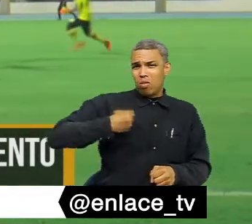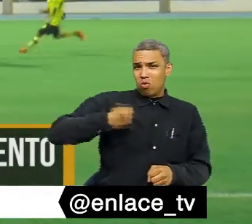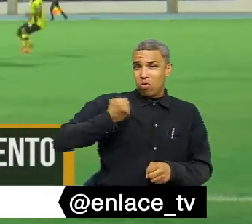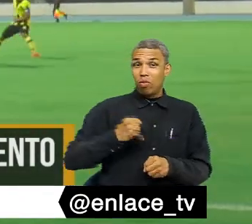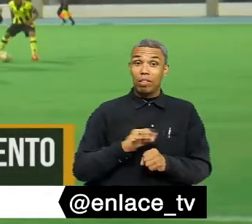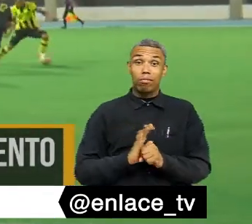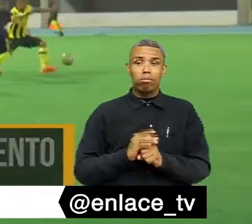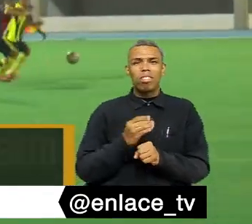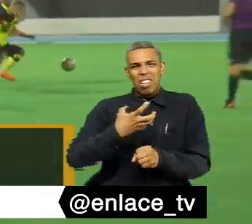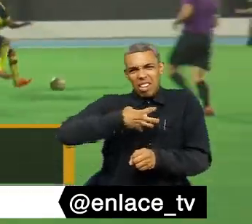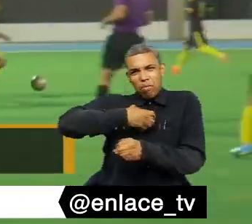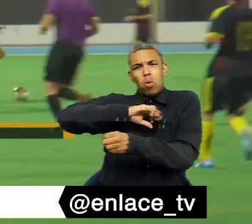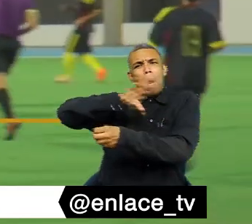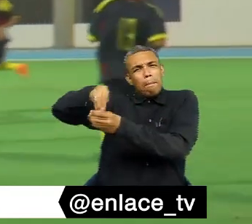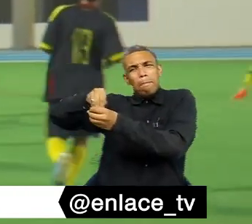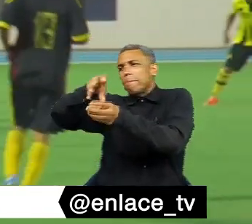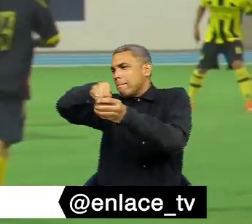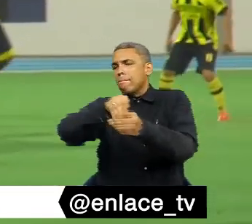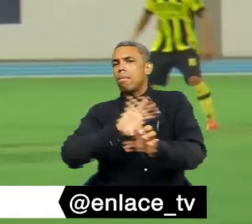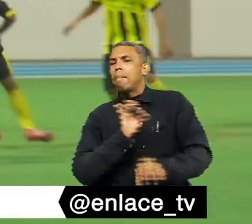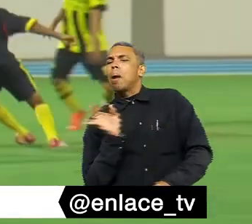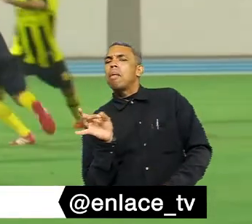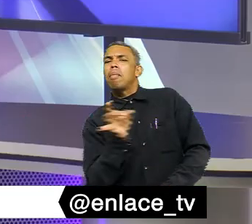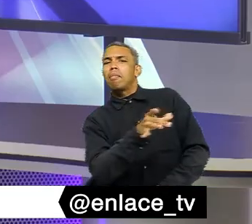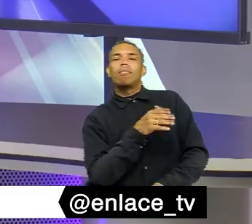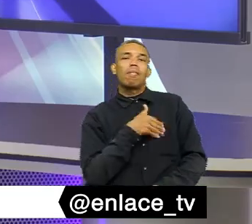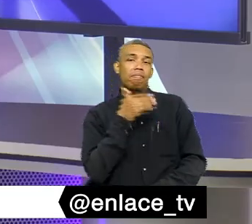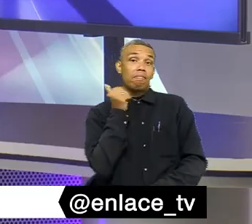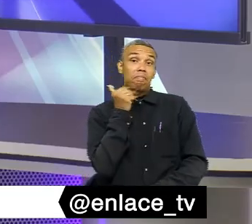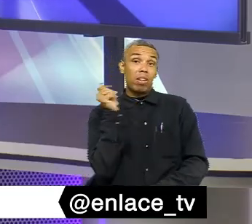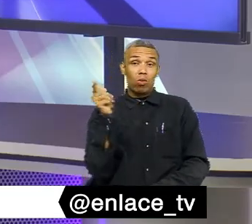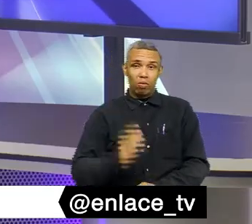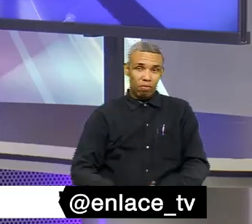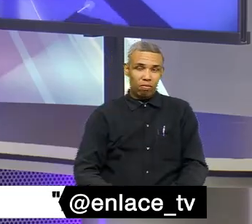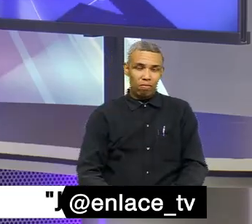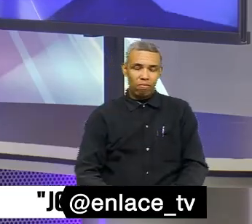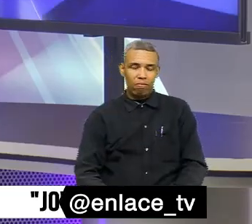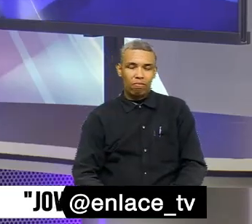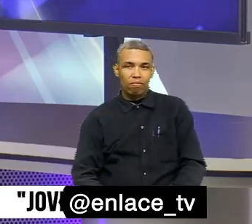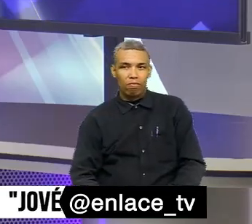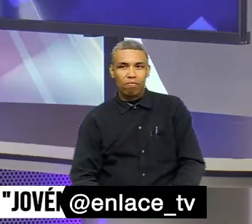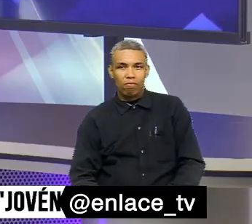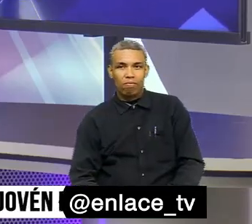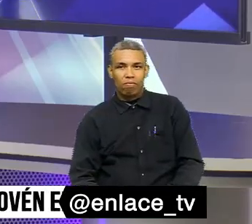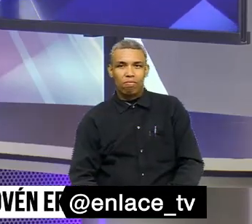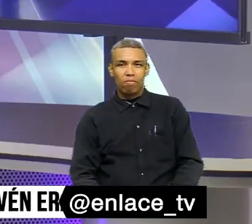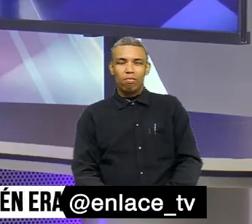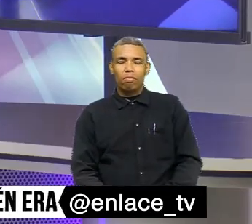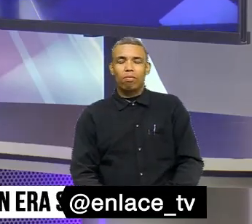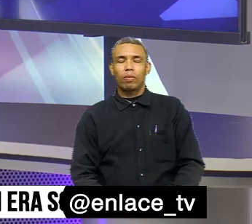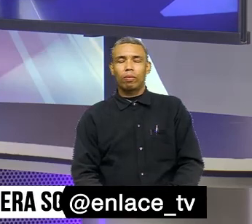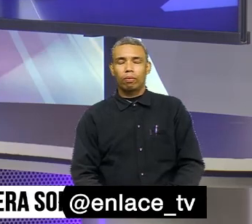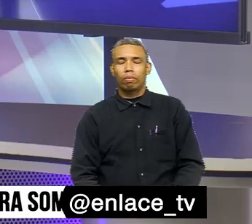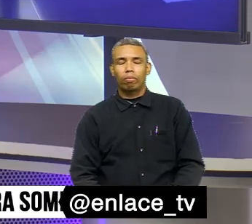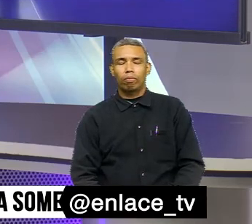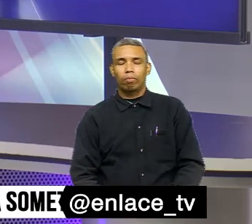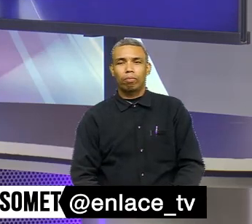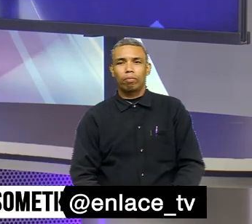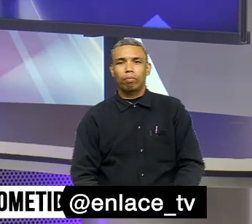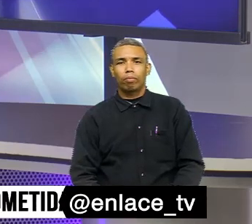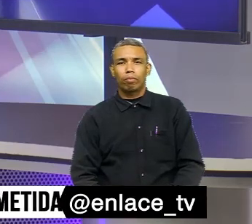5 mejores equipos a nivel del país. Y el presidente de la Comisión Municipal de Fútbol